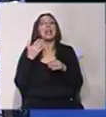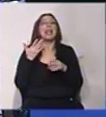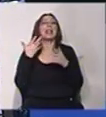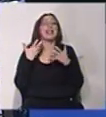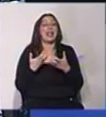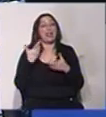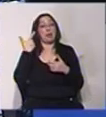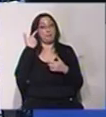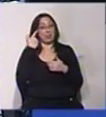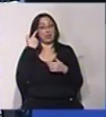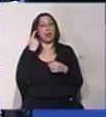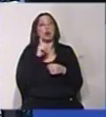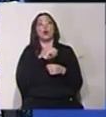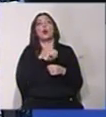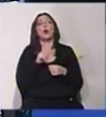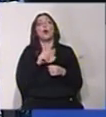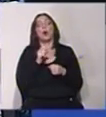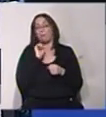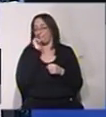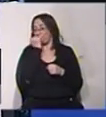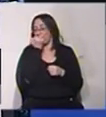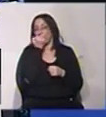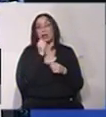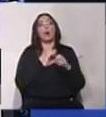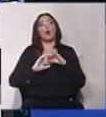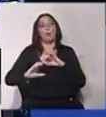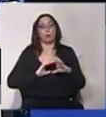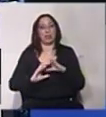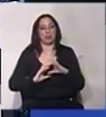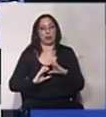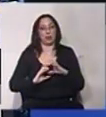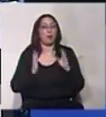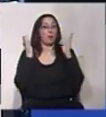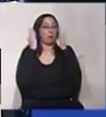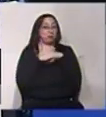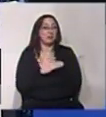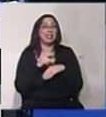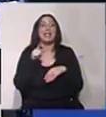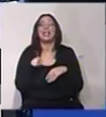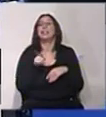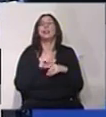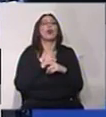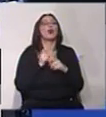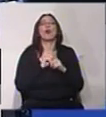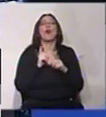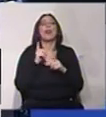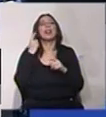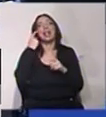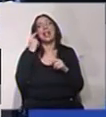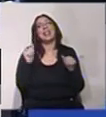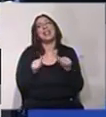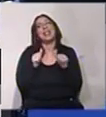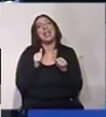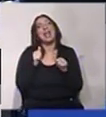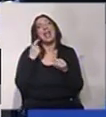suicidarse y no tener el tabú en la comunicación. Claro. Eso no le va a generar a nadie la idea de hacerlo si no